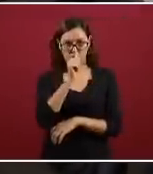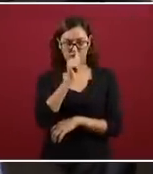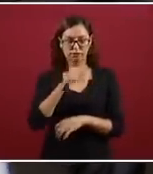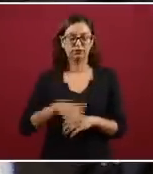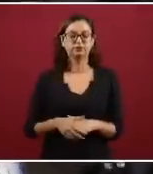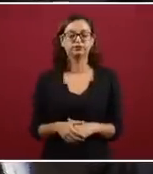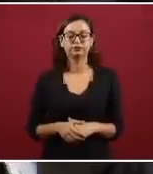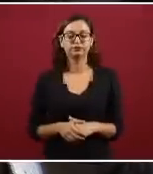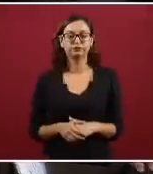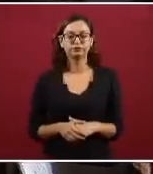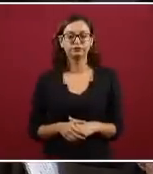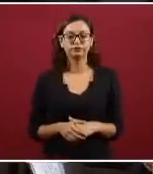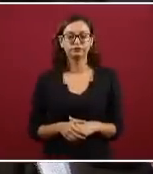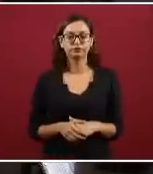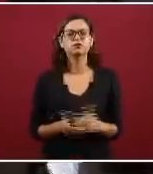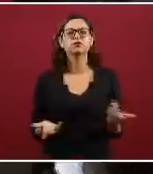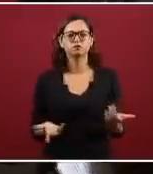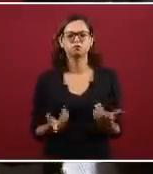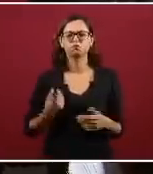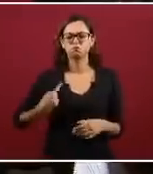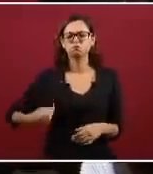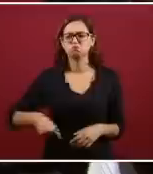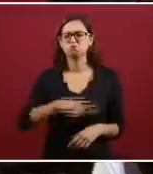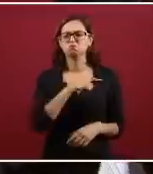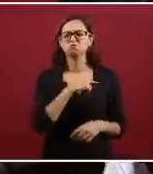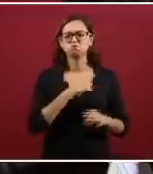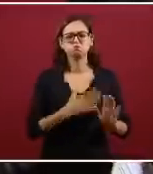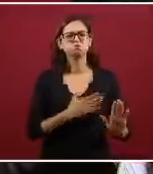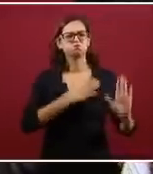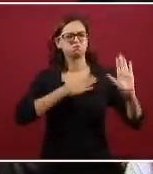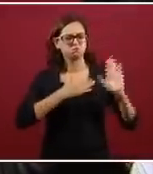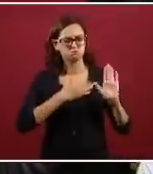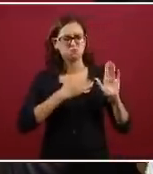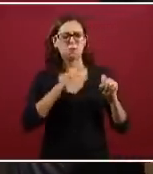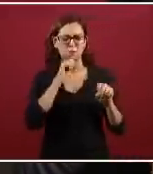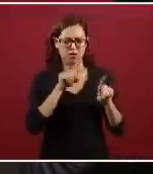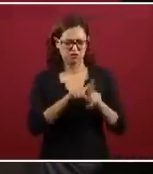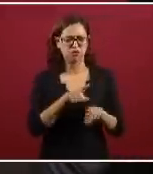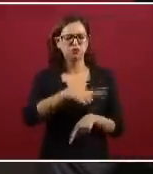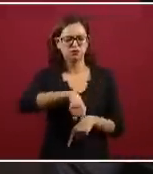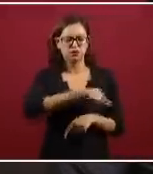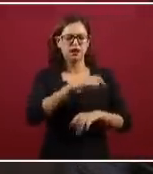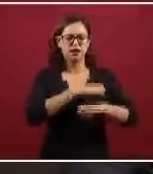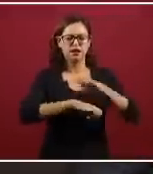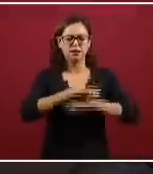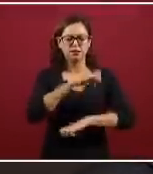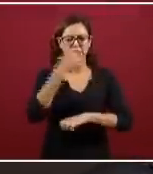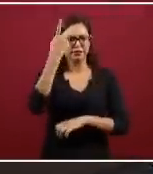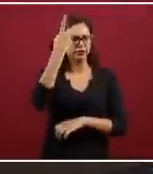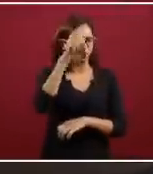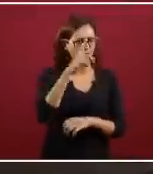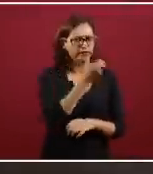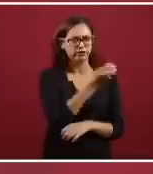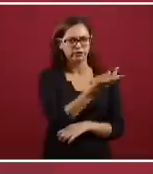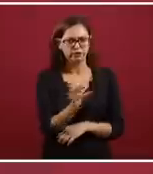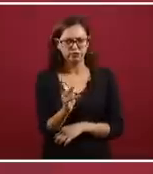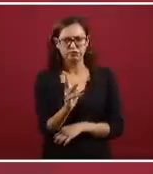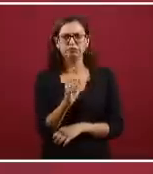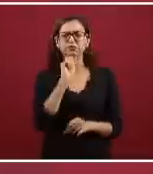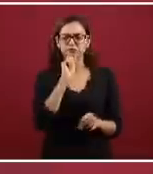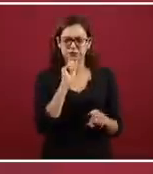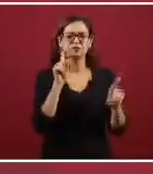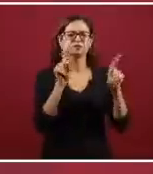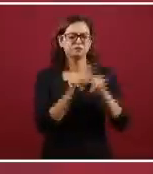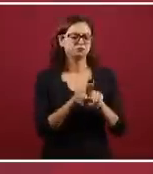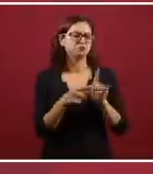y hicimos el compromiso con los empresarios de también